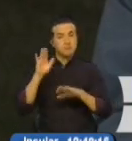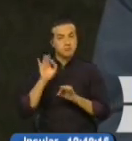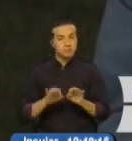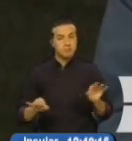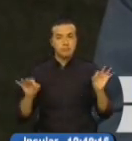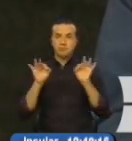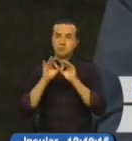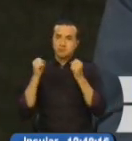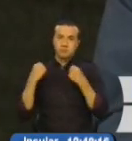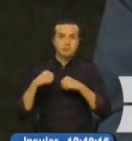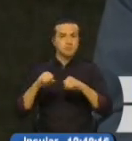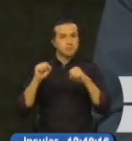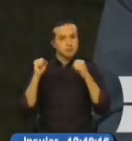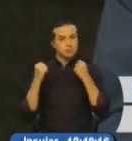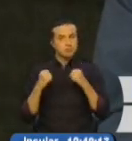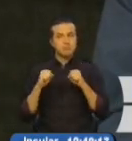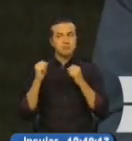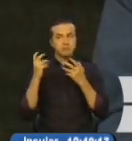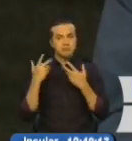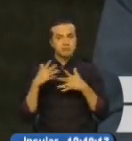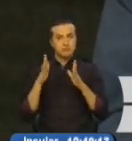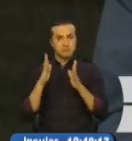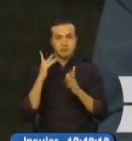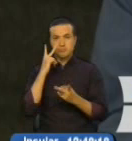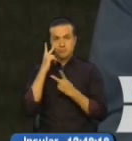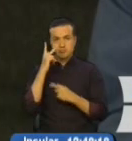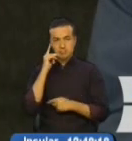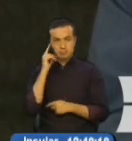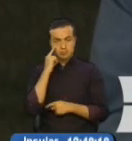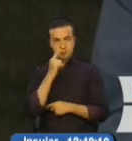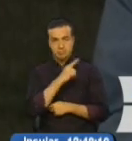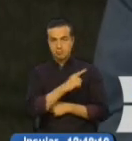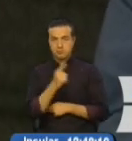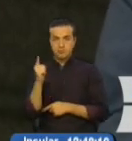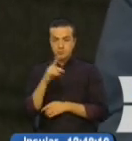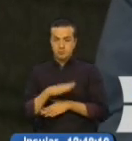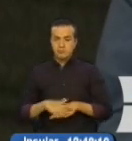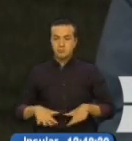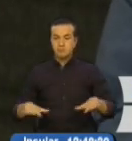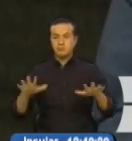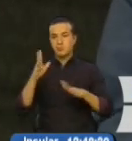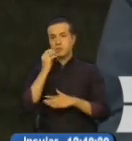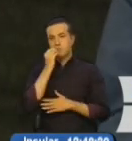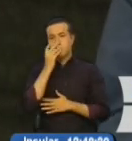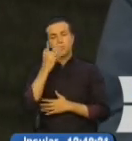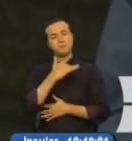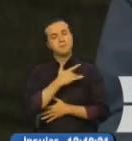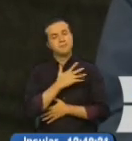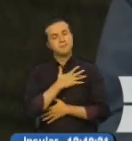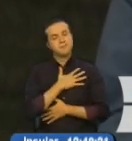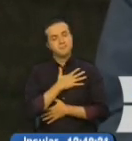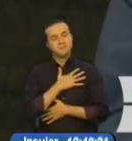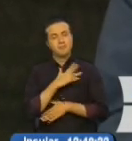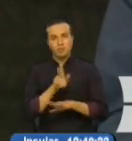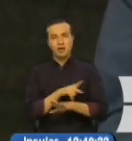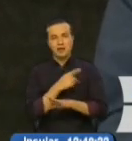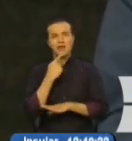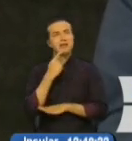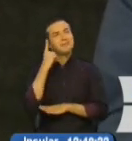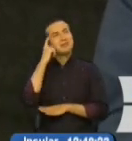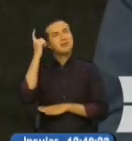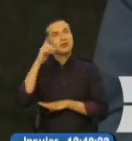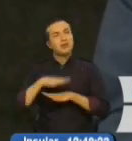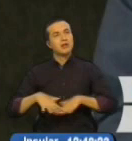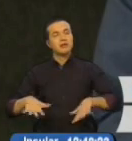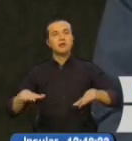el empeño que ya por demás ha demostrado esta tierra hermosa de mis sueños, como decía el poeta, que